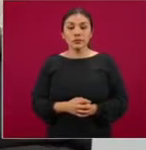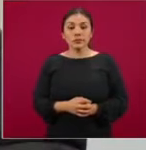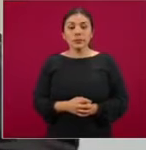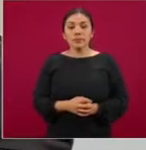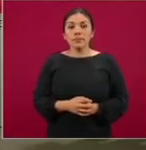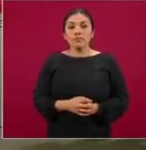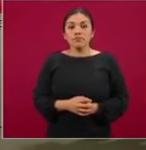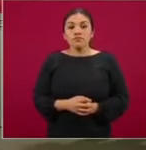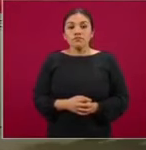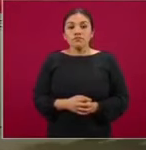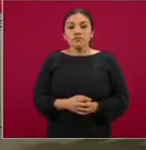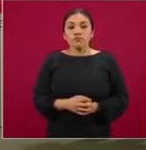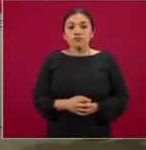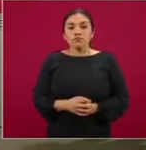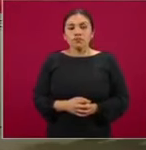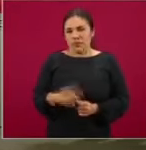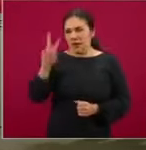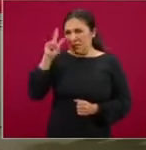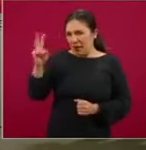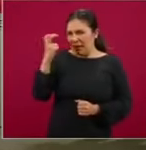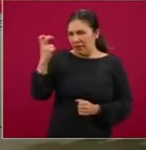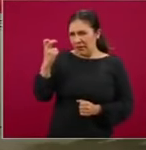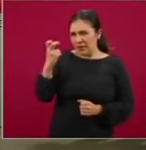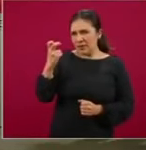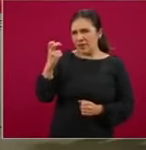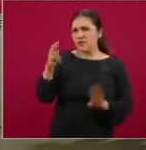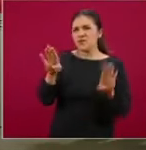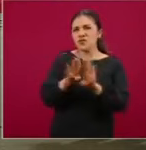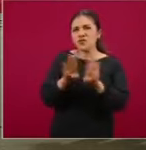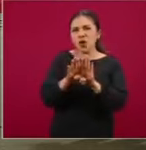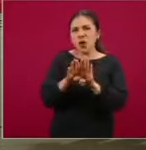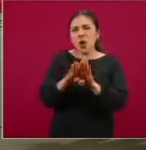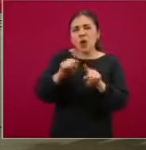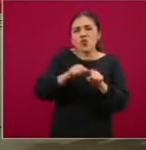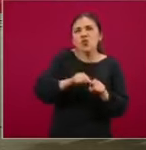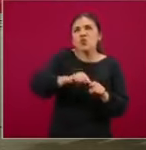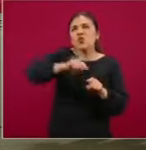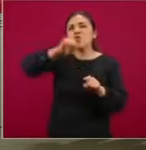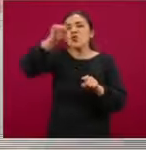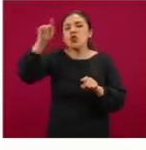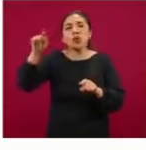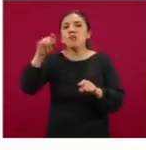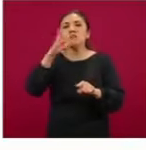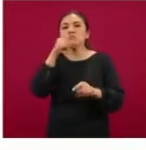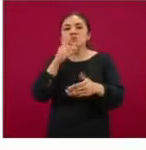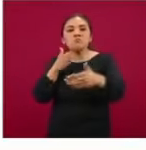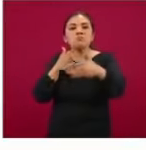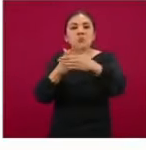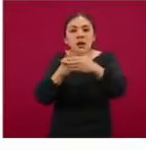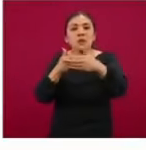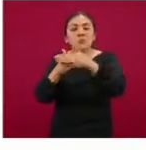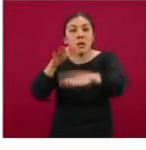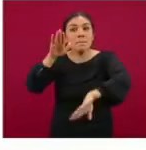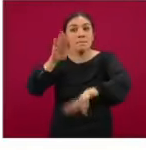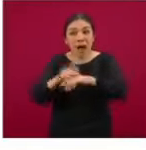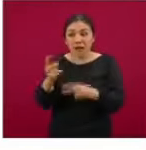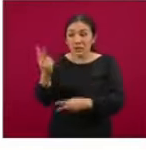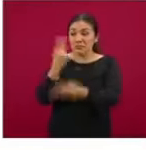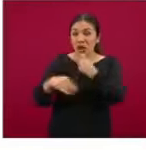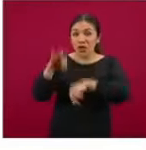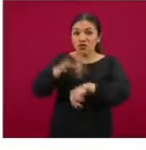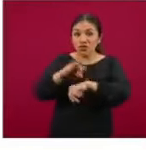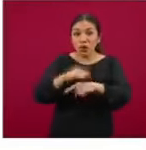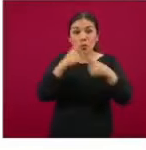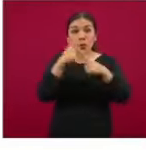Este sería el abordaje previo. Como pueden ver, la curva no permite el crecimiento de razón de médicos por cada